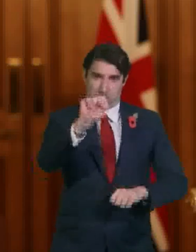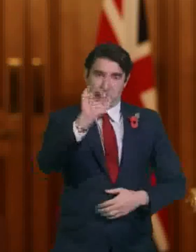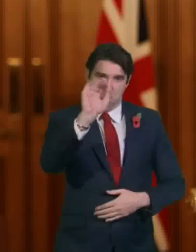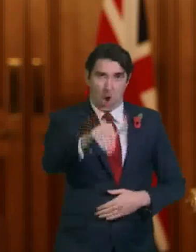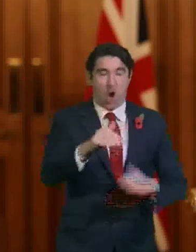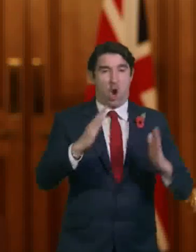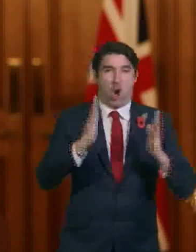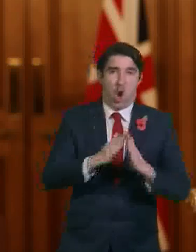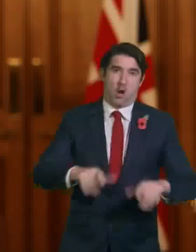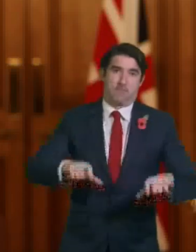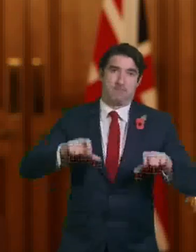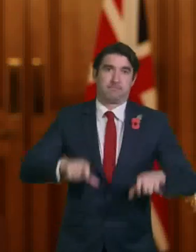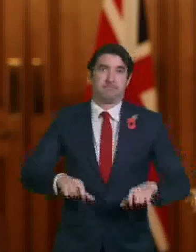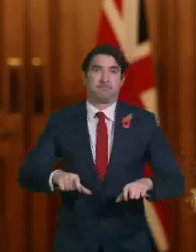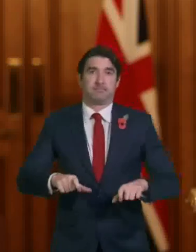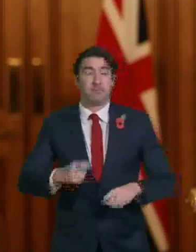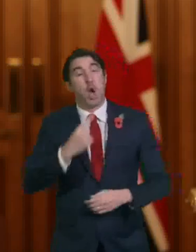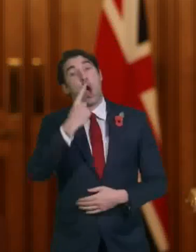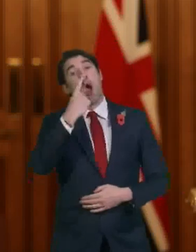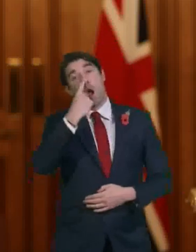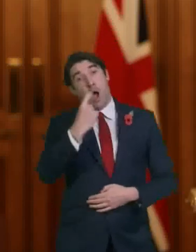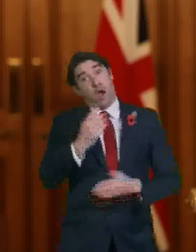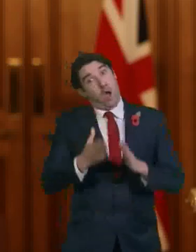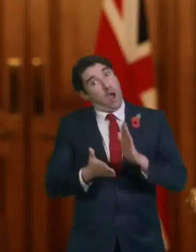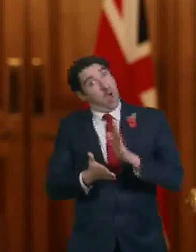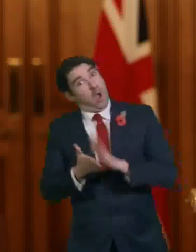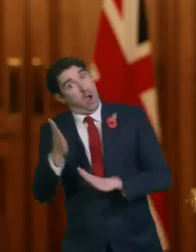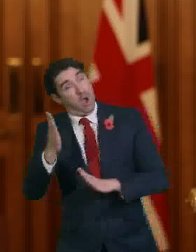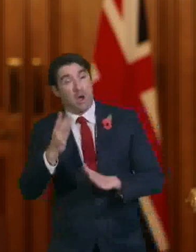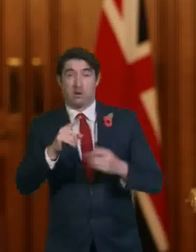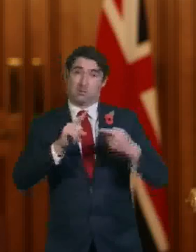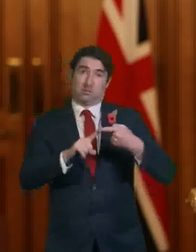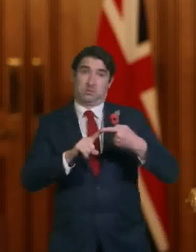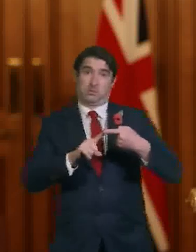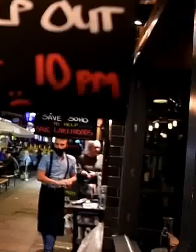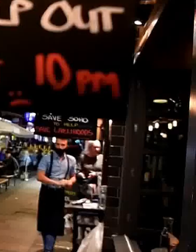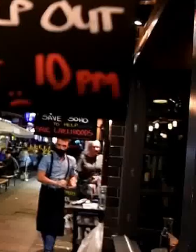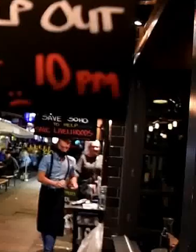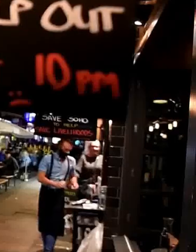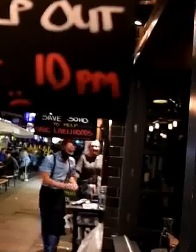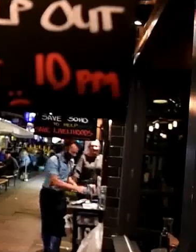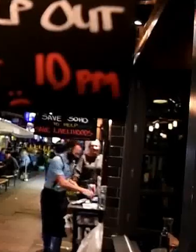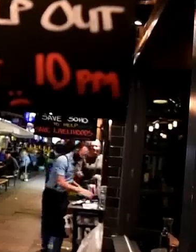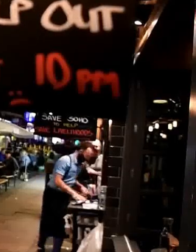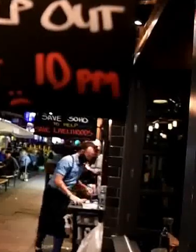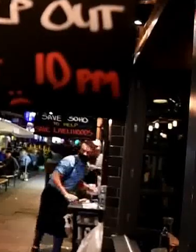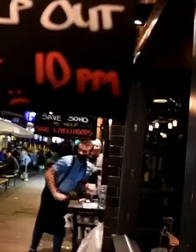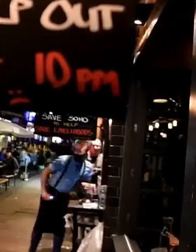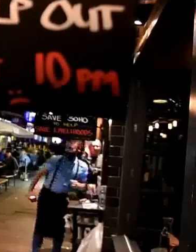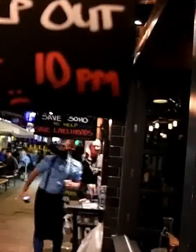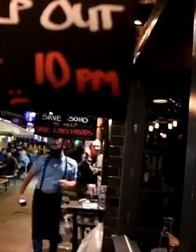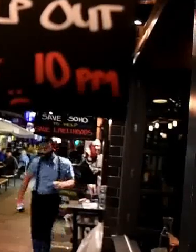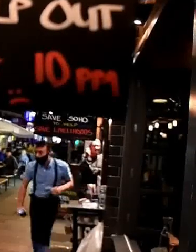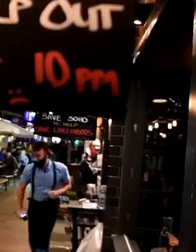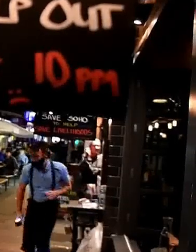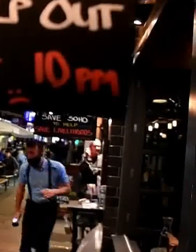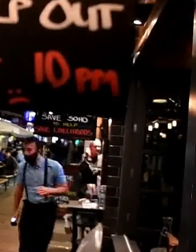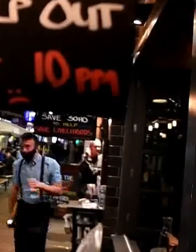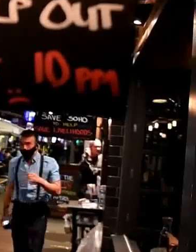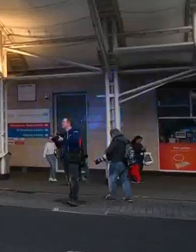superado el millón de casos confirmados en laboratorio desde que estalló la pandemia con 21 mil 915 nuevos positivos